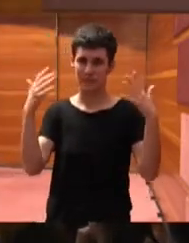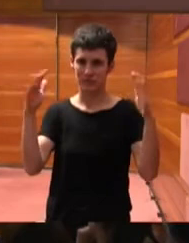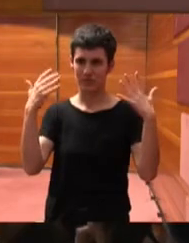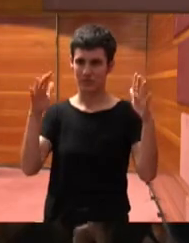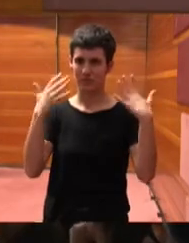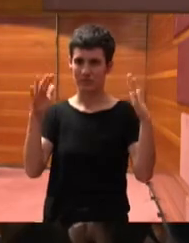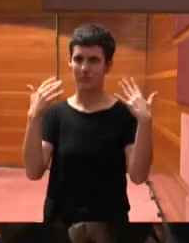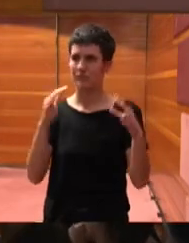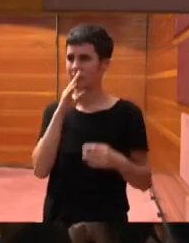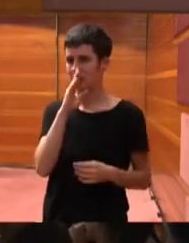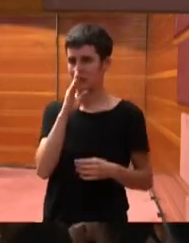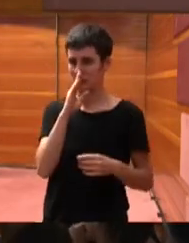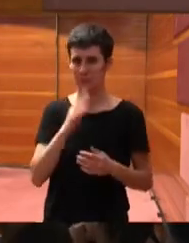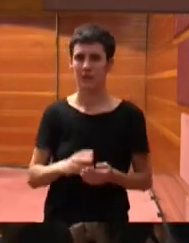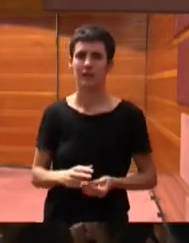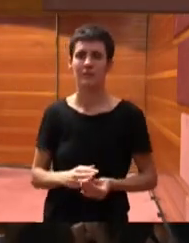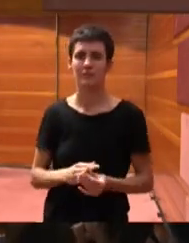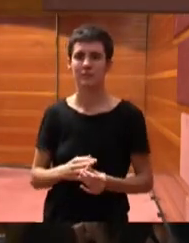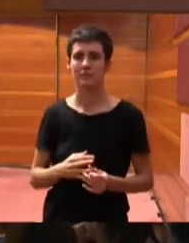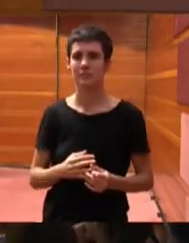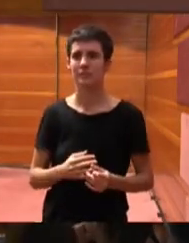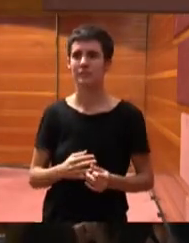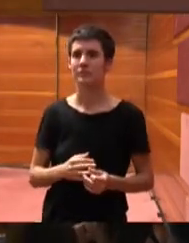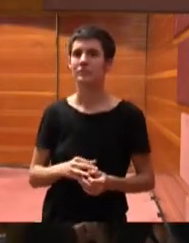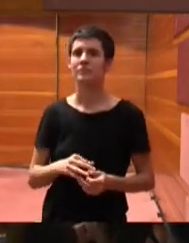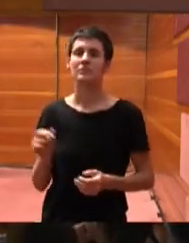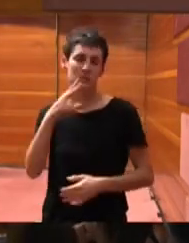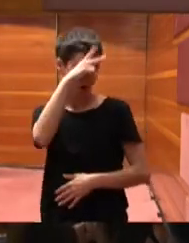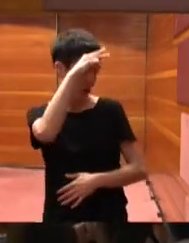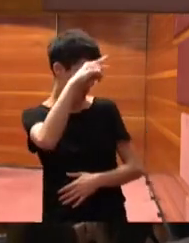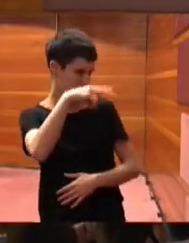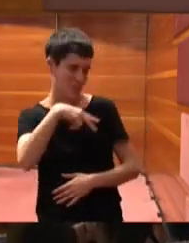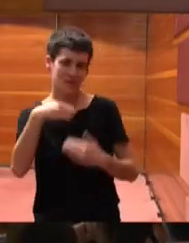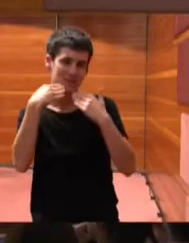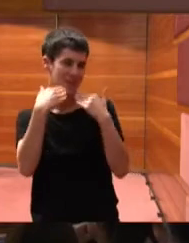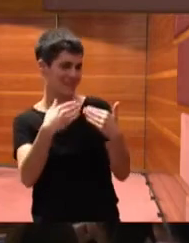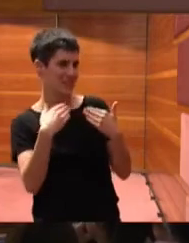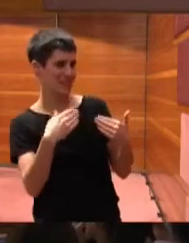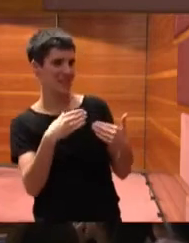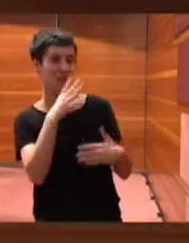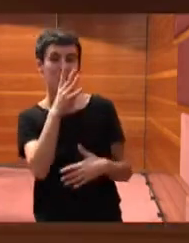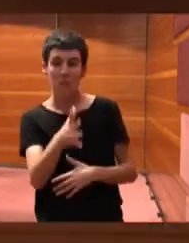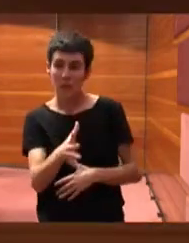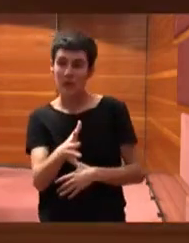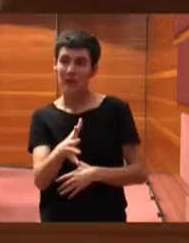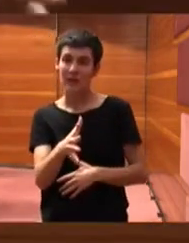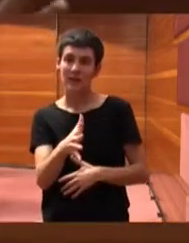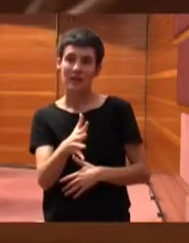Oh, tenía de cosas. No te preocupes, Nagore, es que ricasco, por cierto, porque va a haber ocasión de que